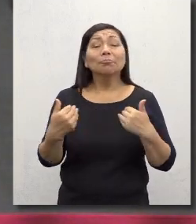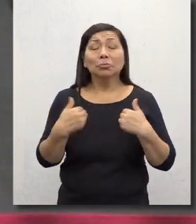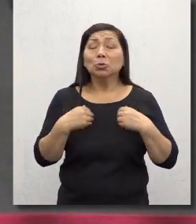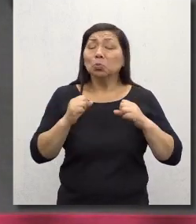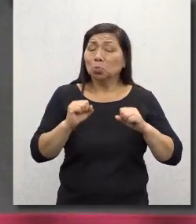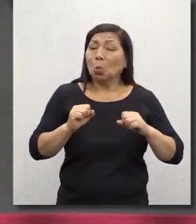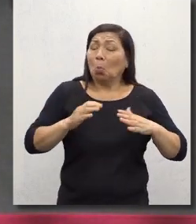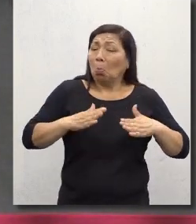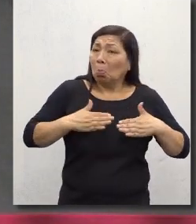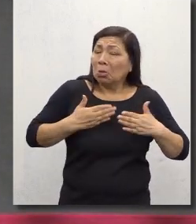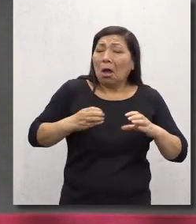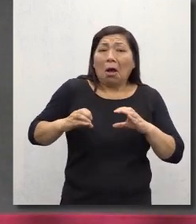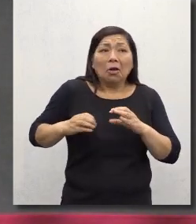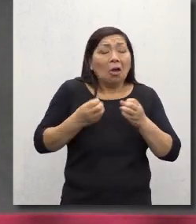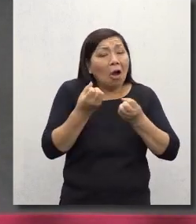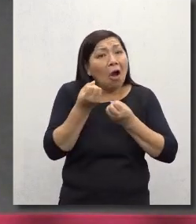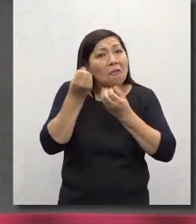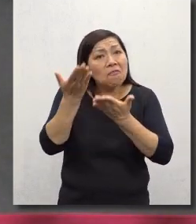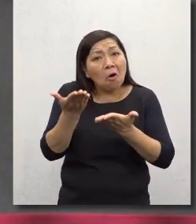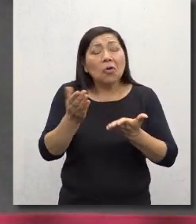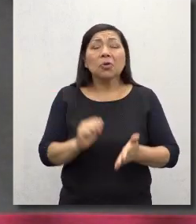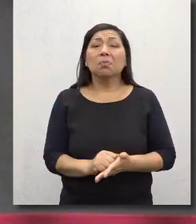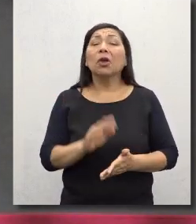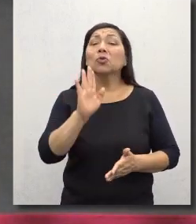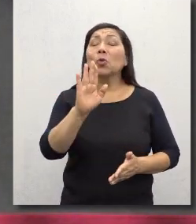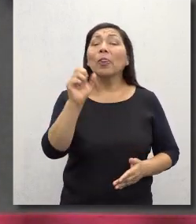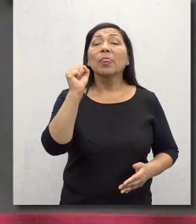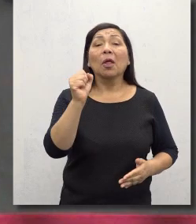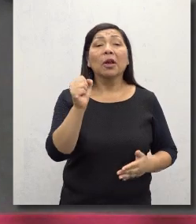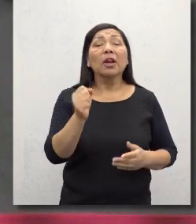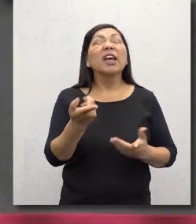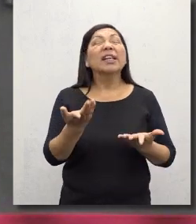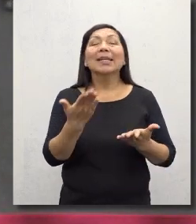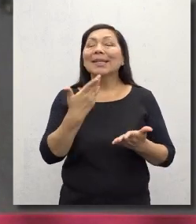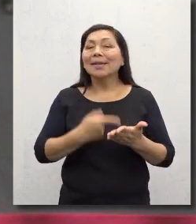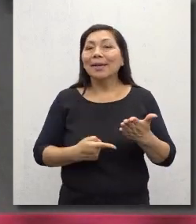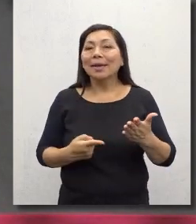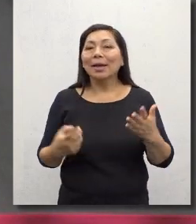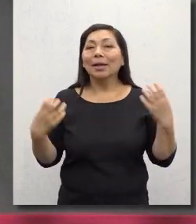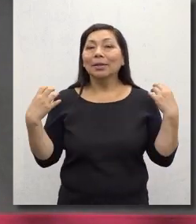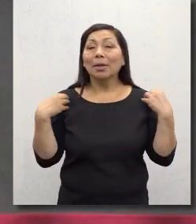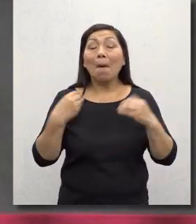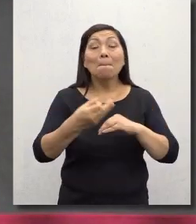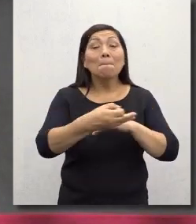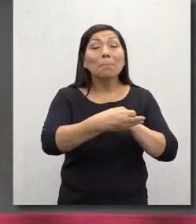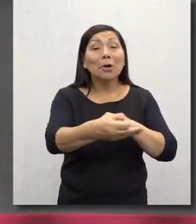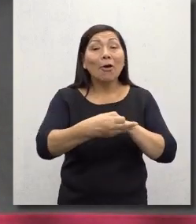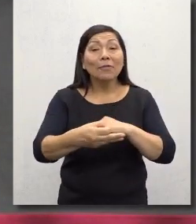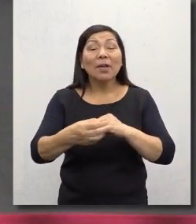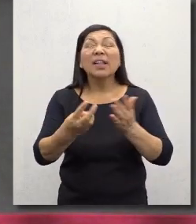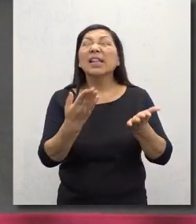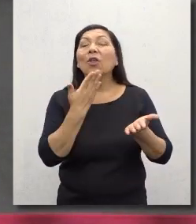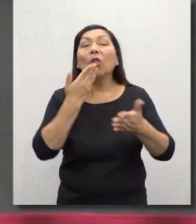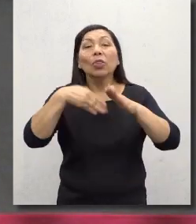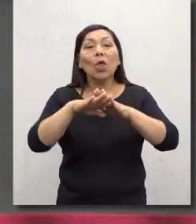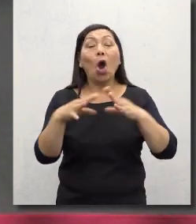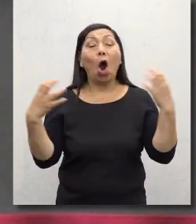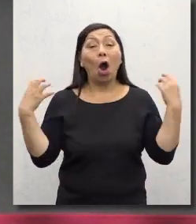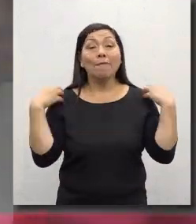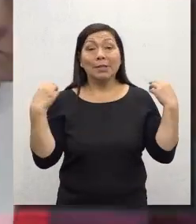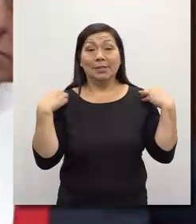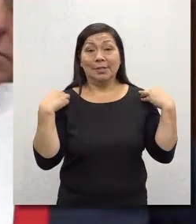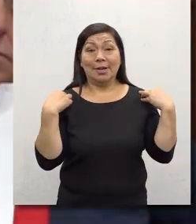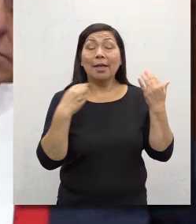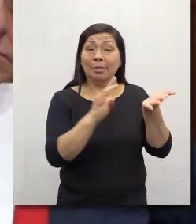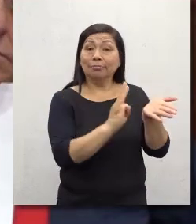la posibilidad de realizar informes de hechos a través de las oficinas desconcentradas de la Defensoría del Pueblo,